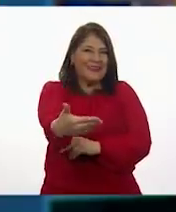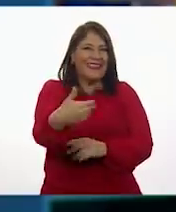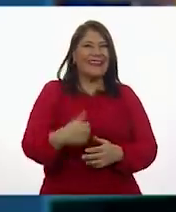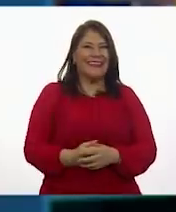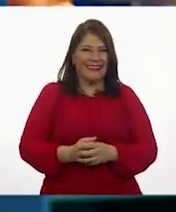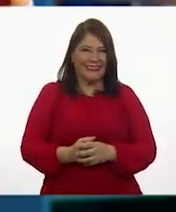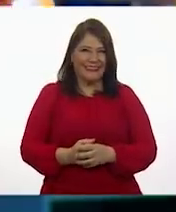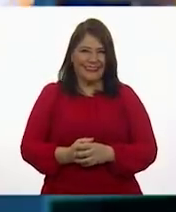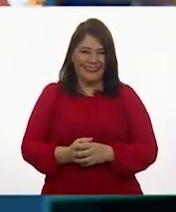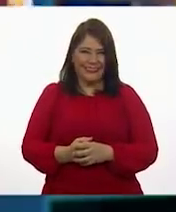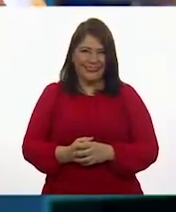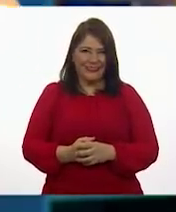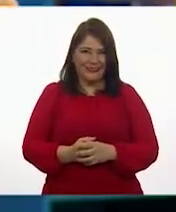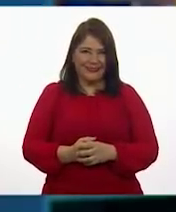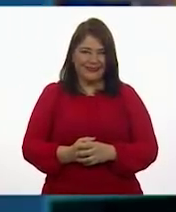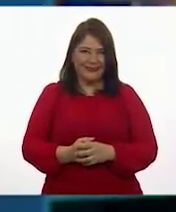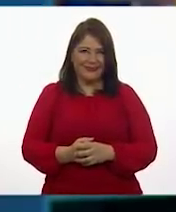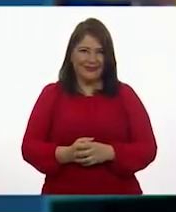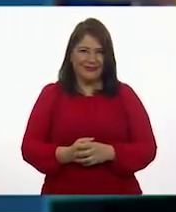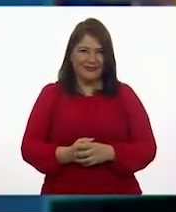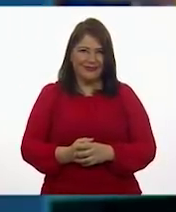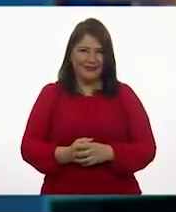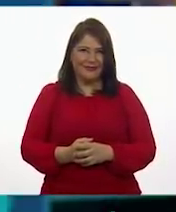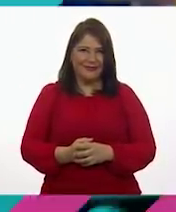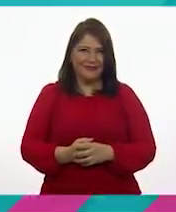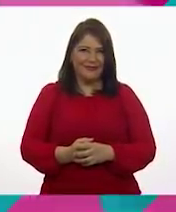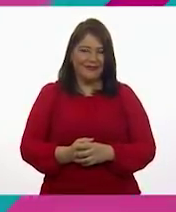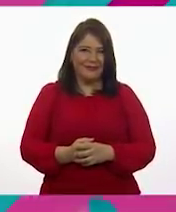¡Muy bien!